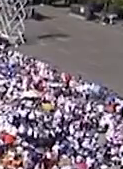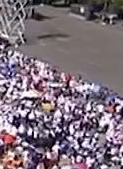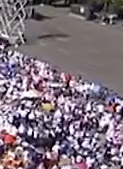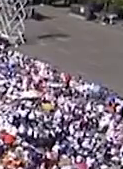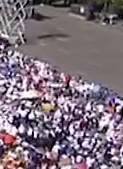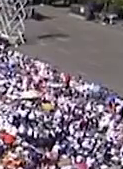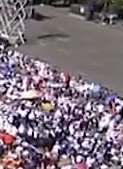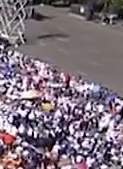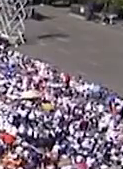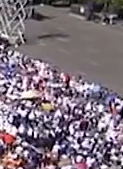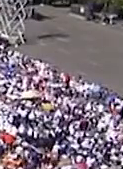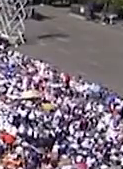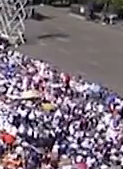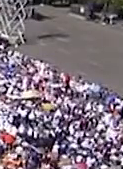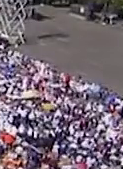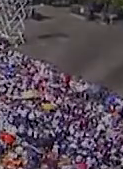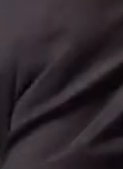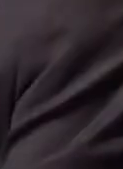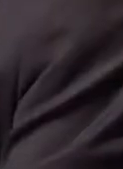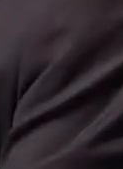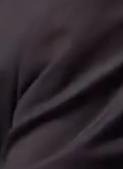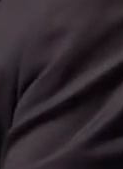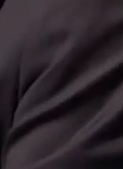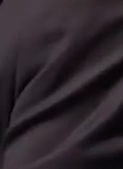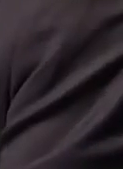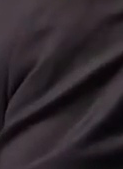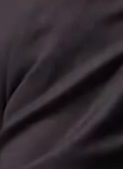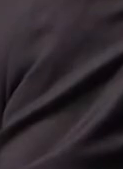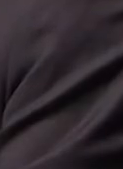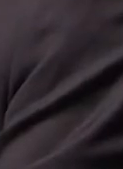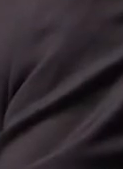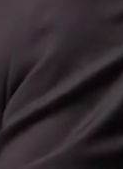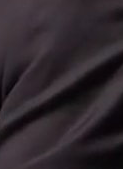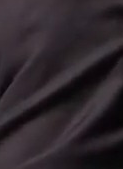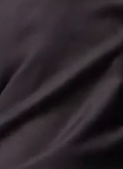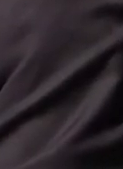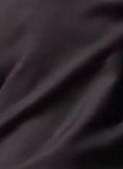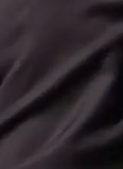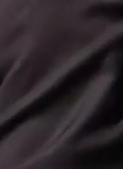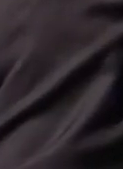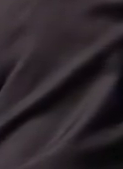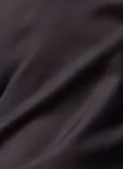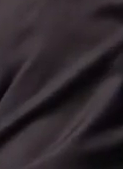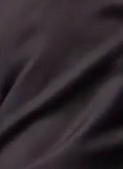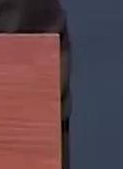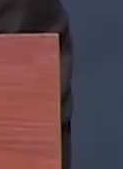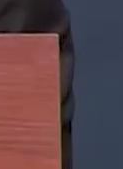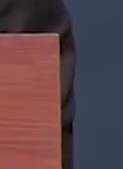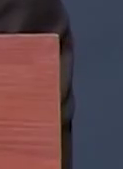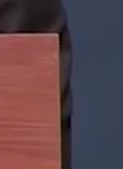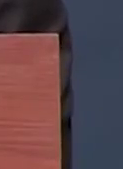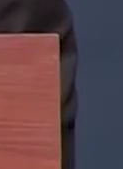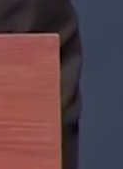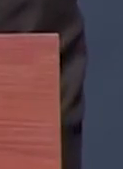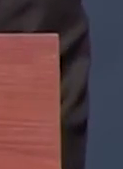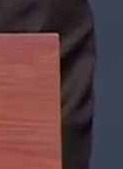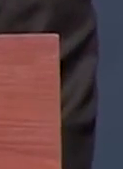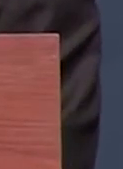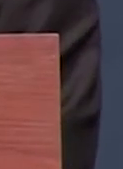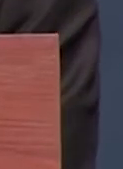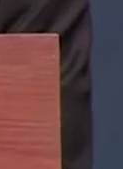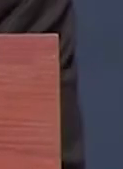salario mínimo se incrementó en 16%. Además, en materia de empleos, de acuerdo con el Instituto Mexicano del Seguro Social, se han